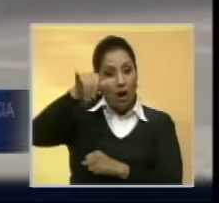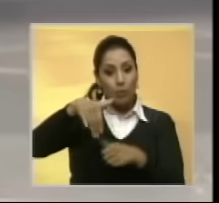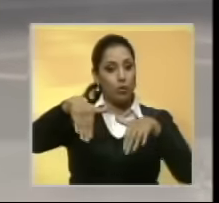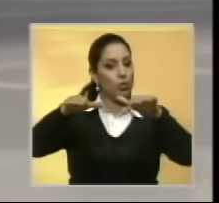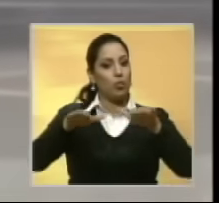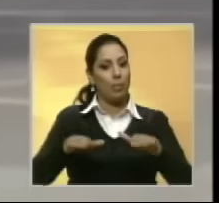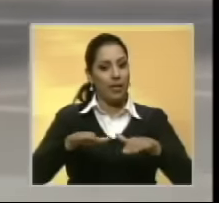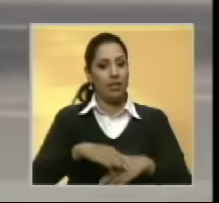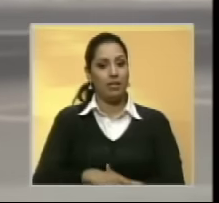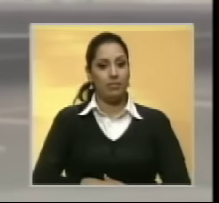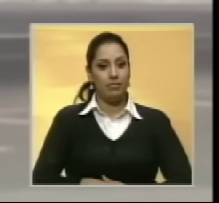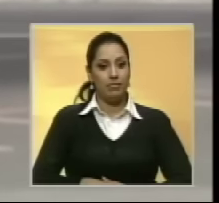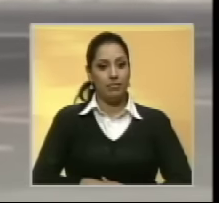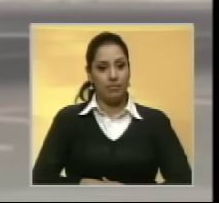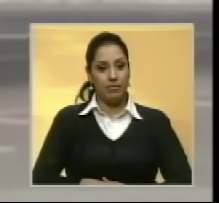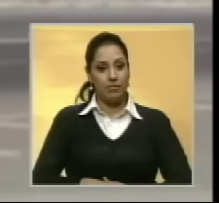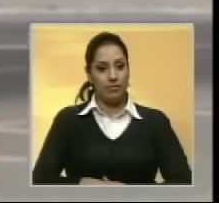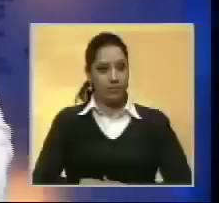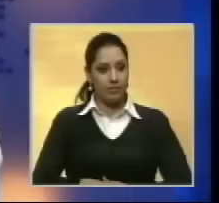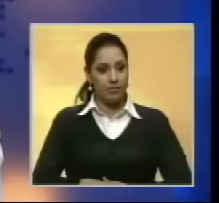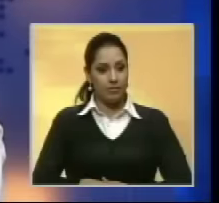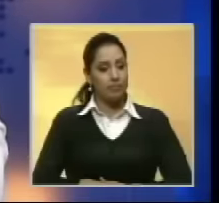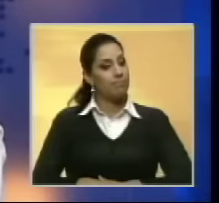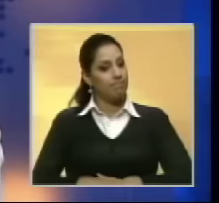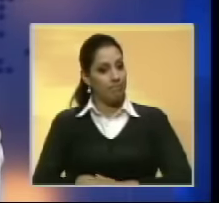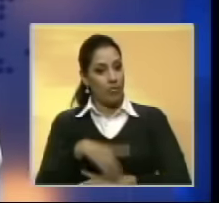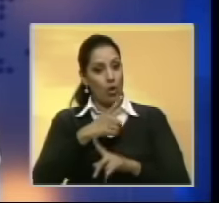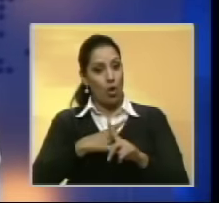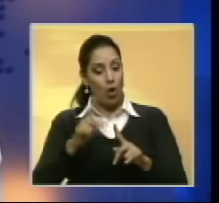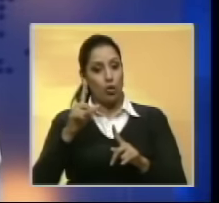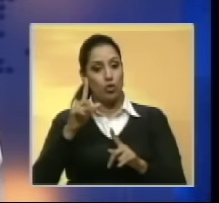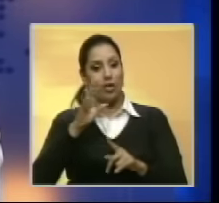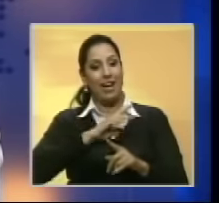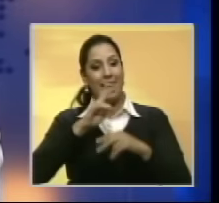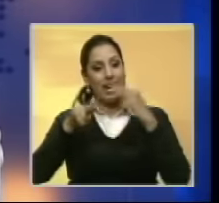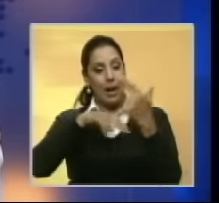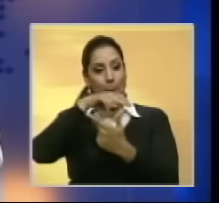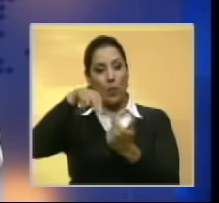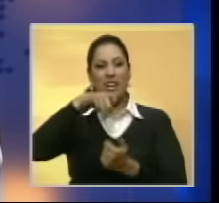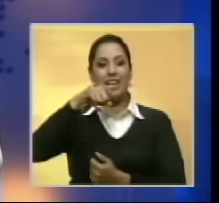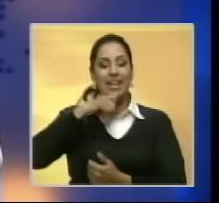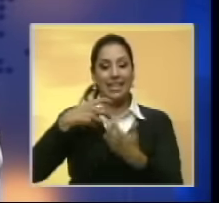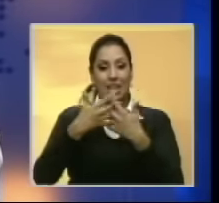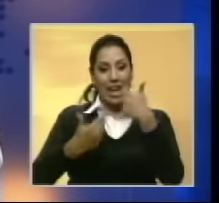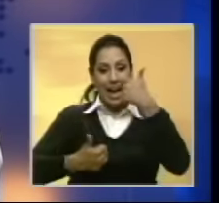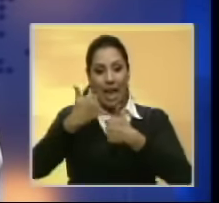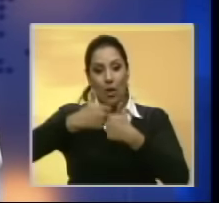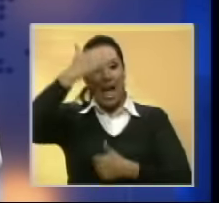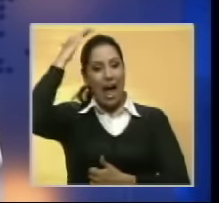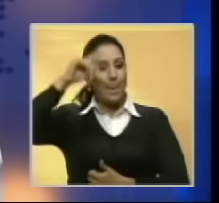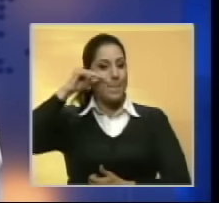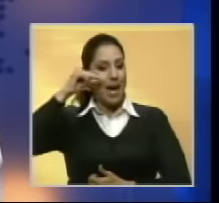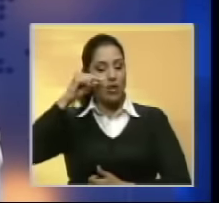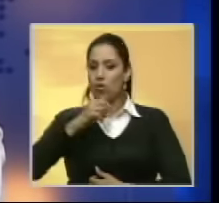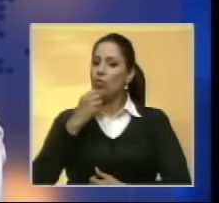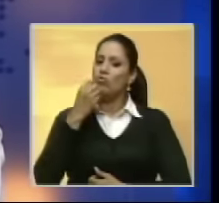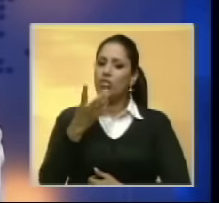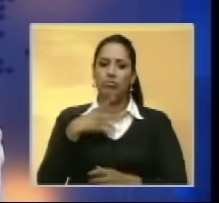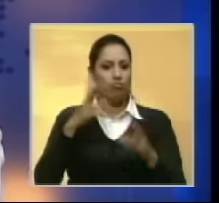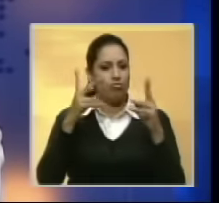fueron suspendidas. El aspirante republicano a la presidencia de Estados Unidos, Donald Trump,